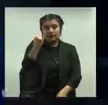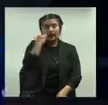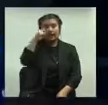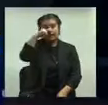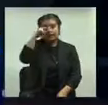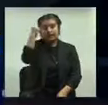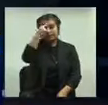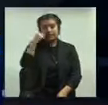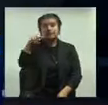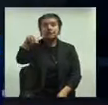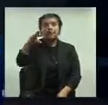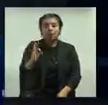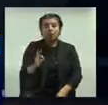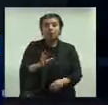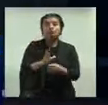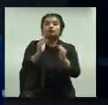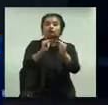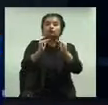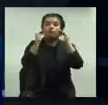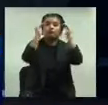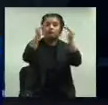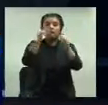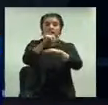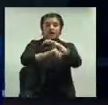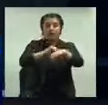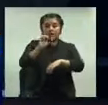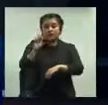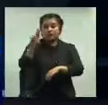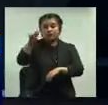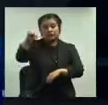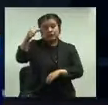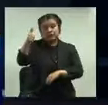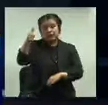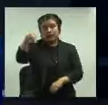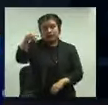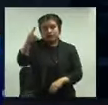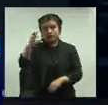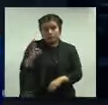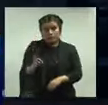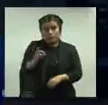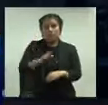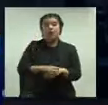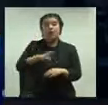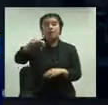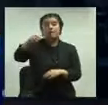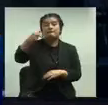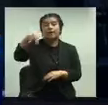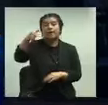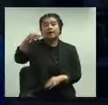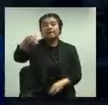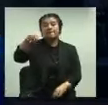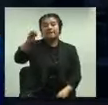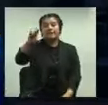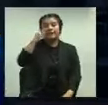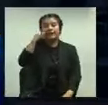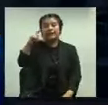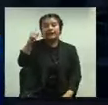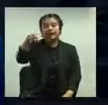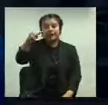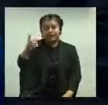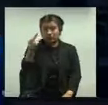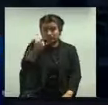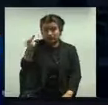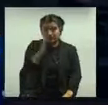Istmo. Doctor Enrique Fernando Sánchez, Universidad Panamericana. Doctor